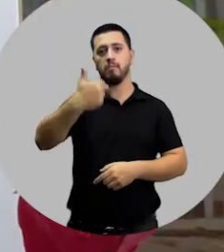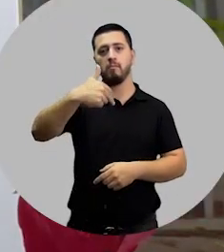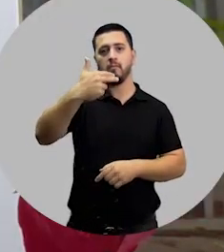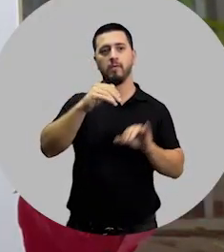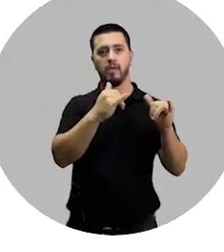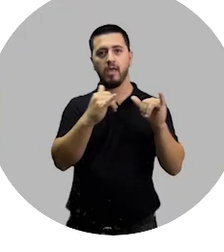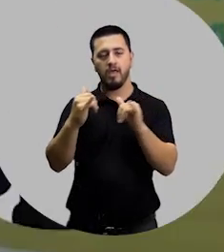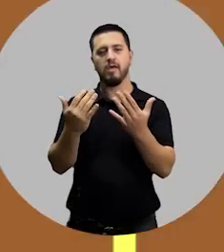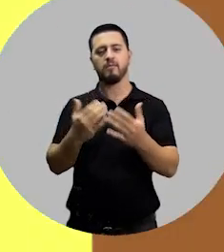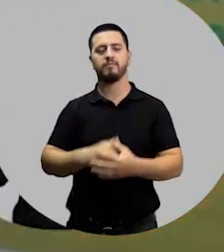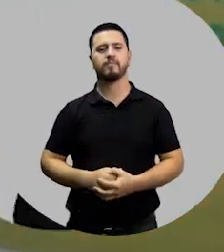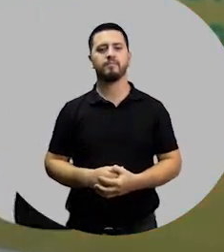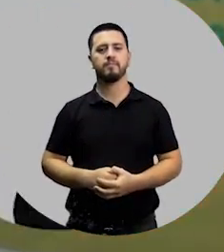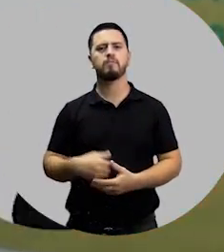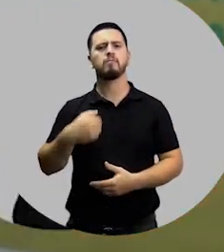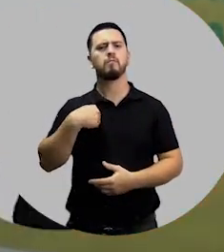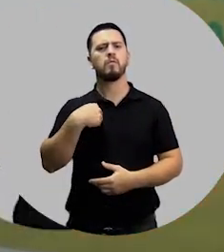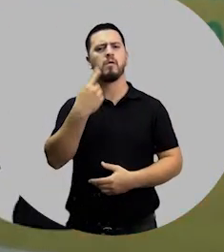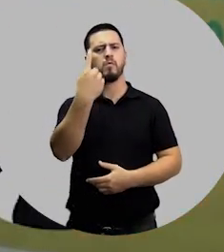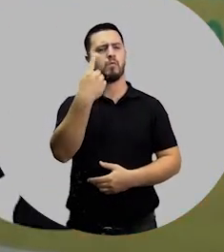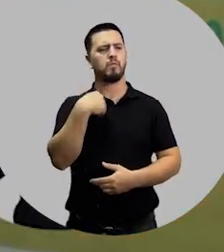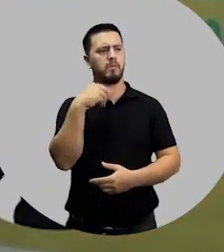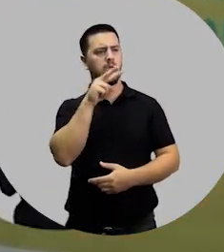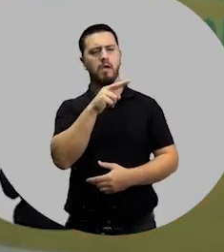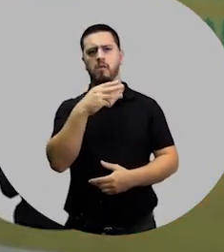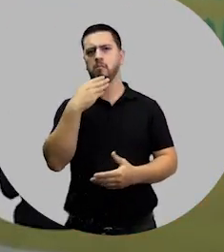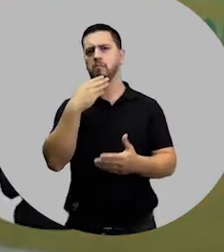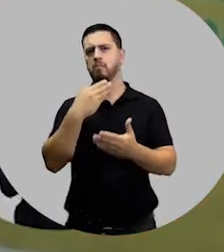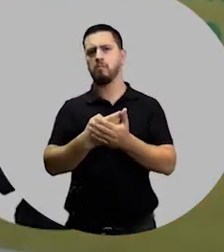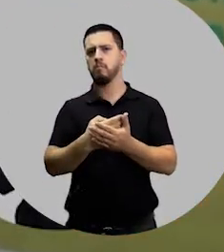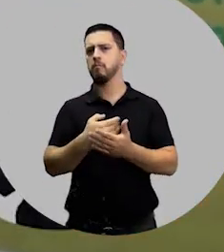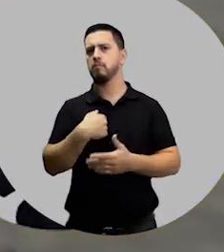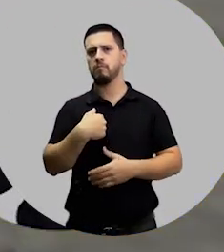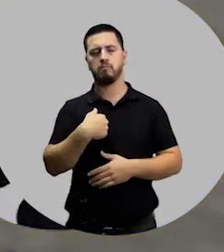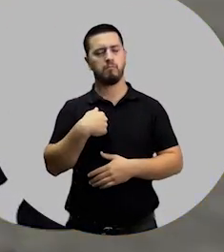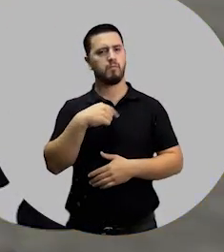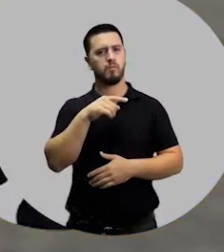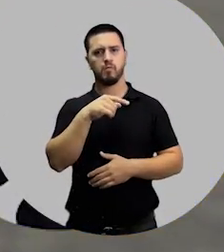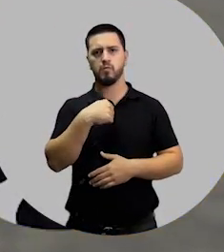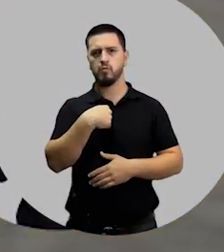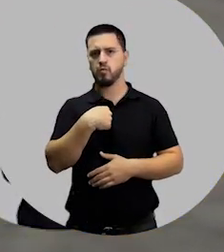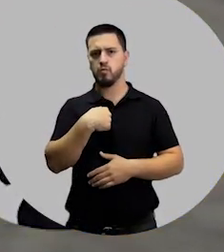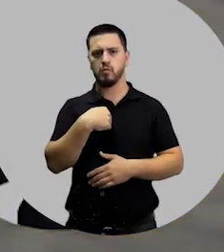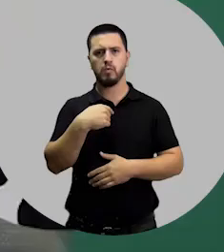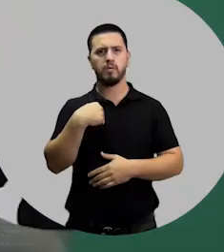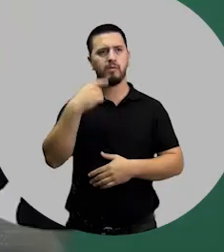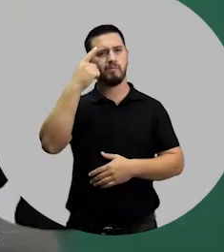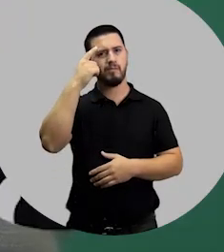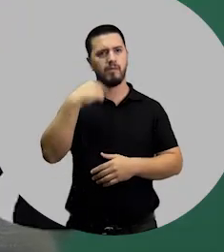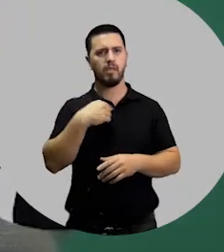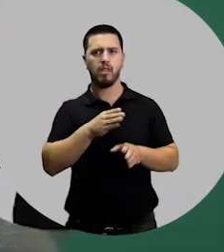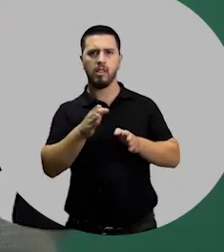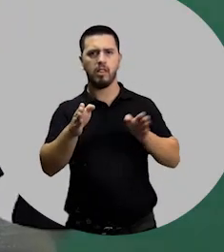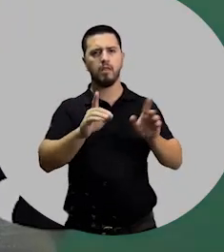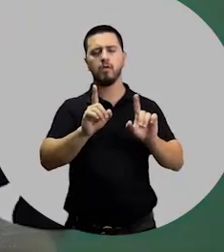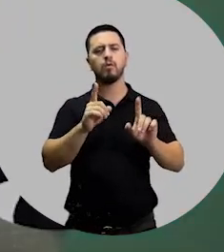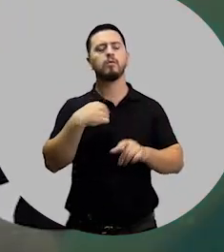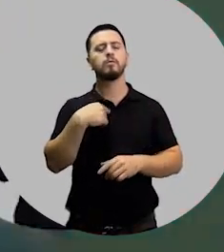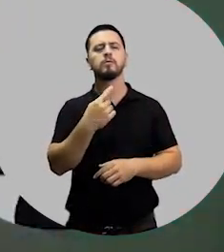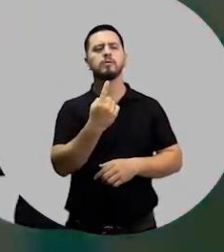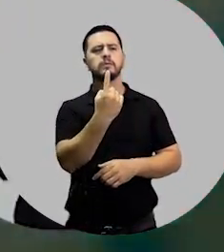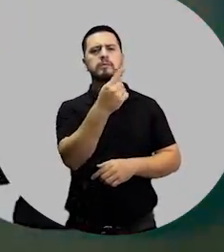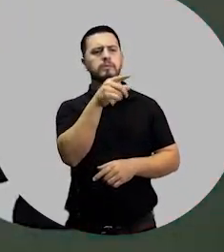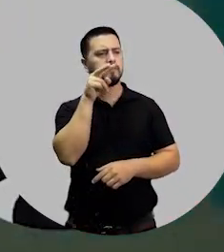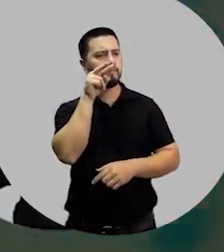ahí. Hay una cosa que yo admiro muchísimo, no estoy en nada de ninguna línea ni nada, sino que el